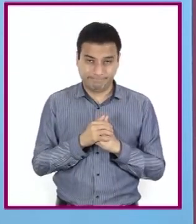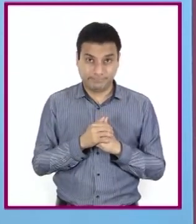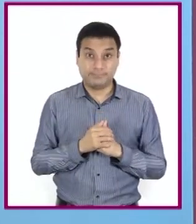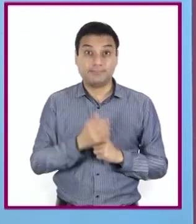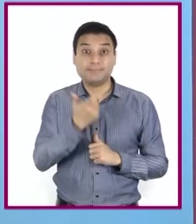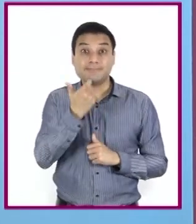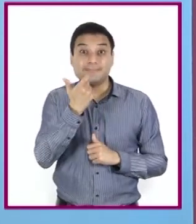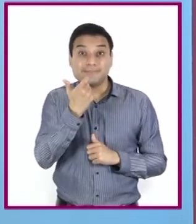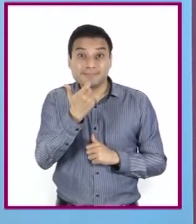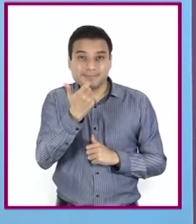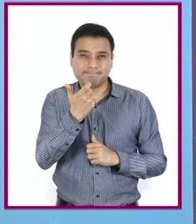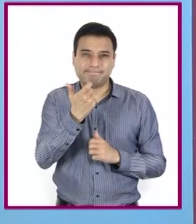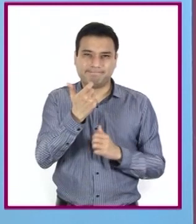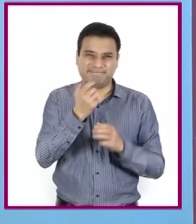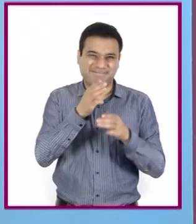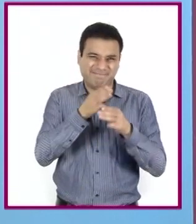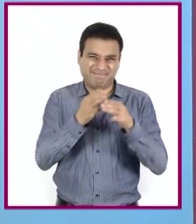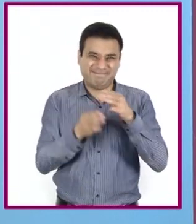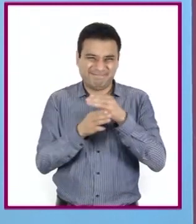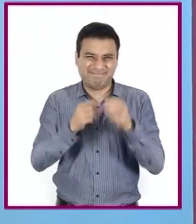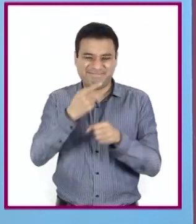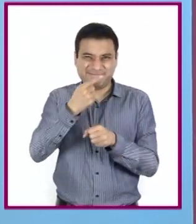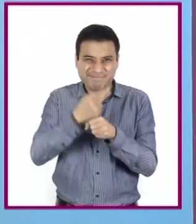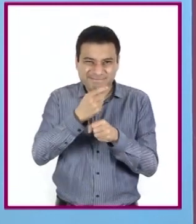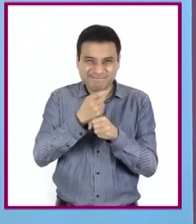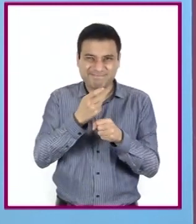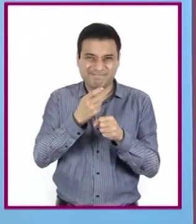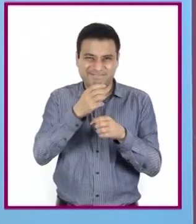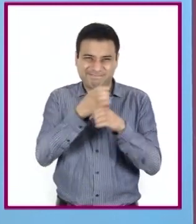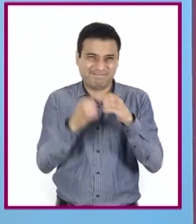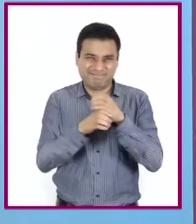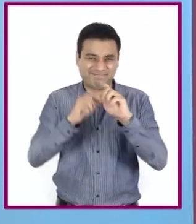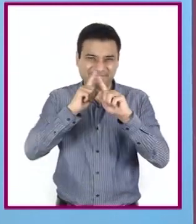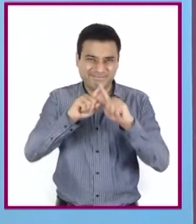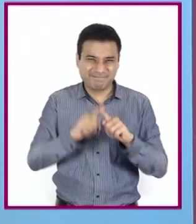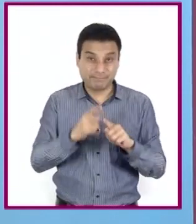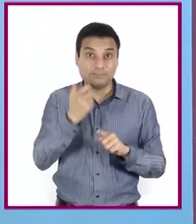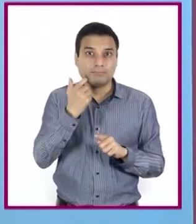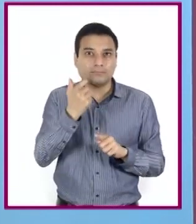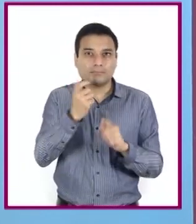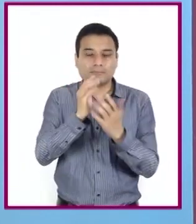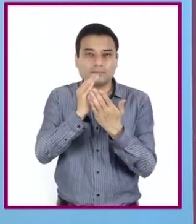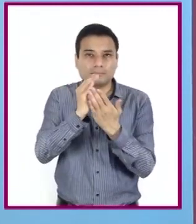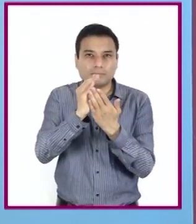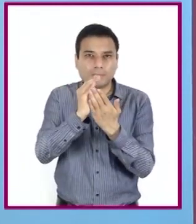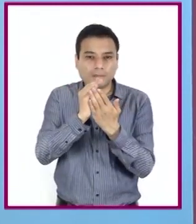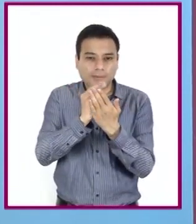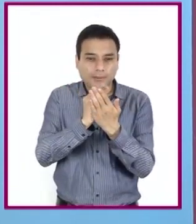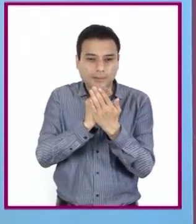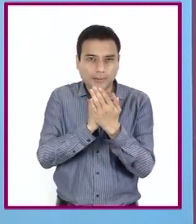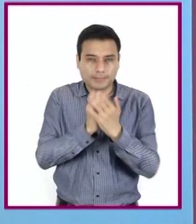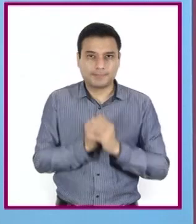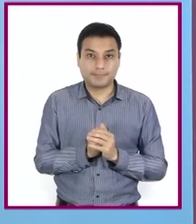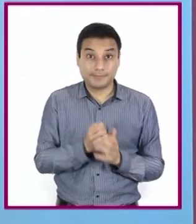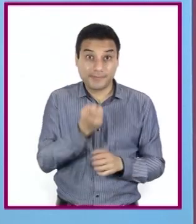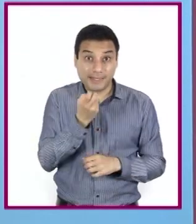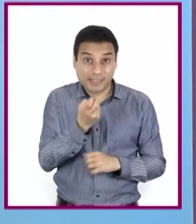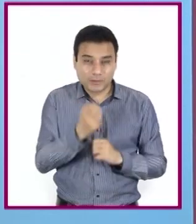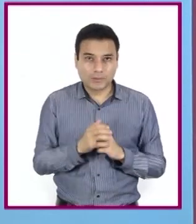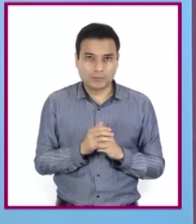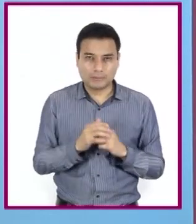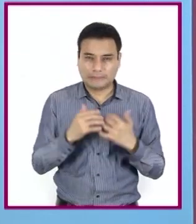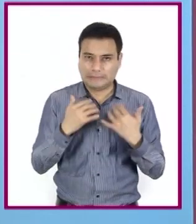precios de materias primas y productos agrícolas, pero este descenso no estuvo acompañado de